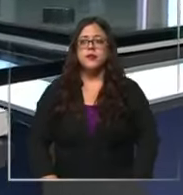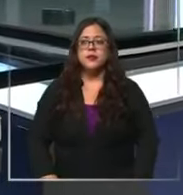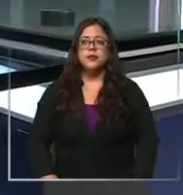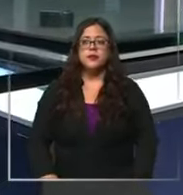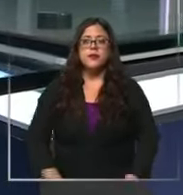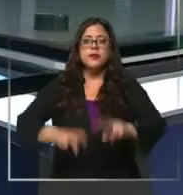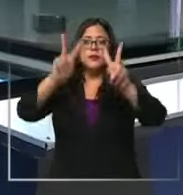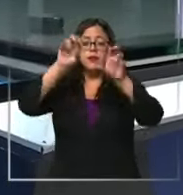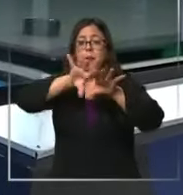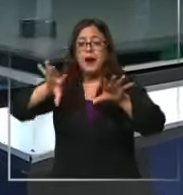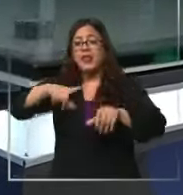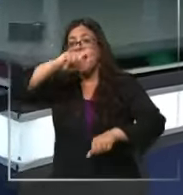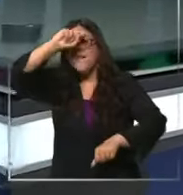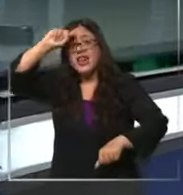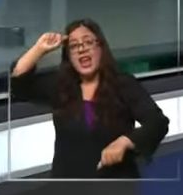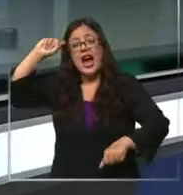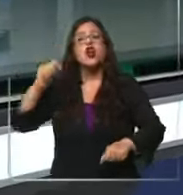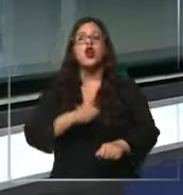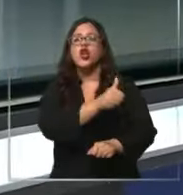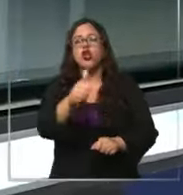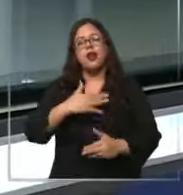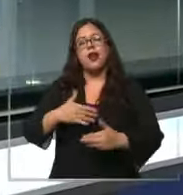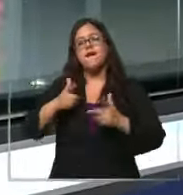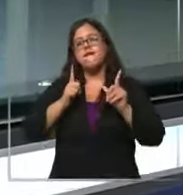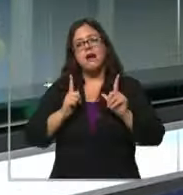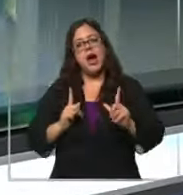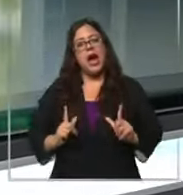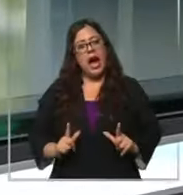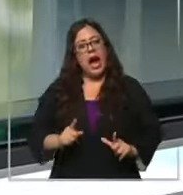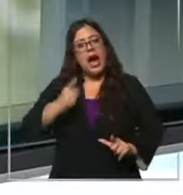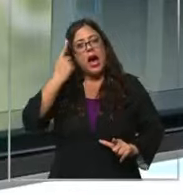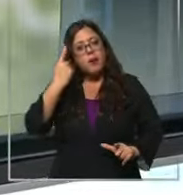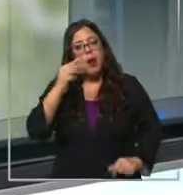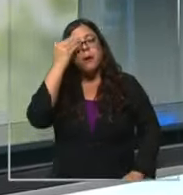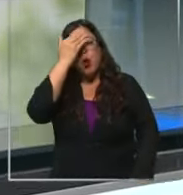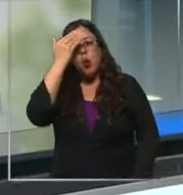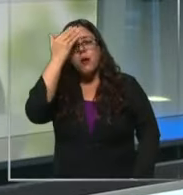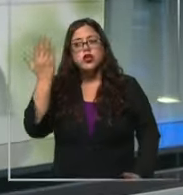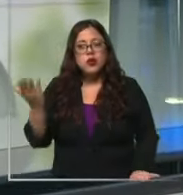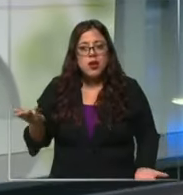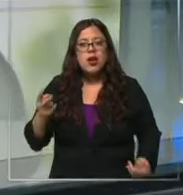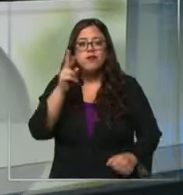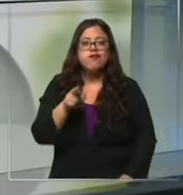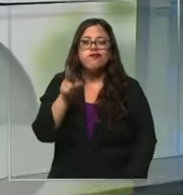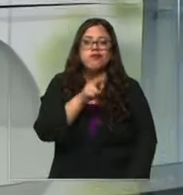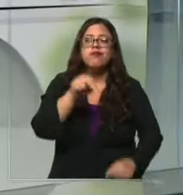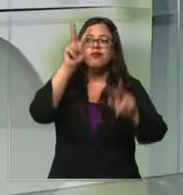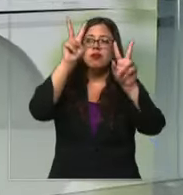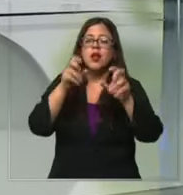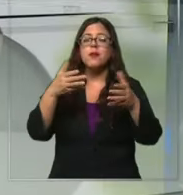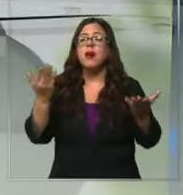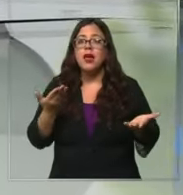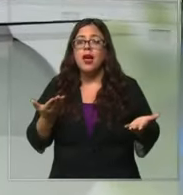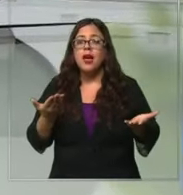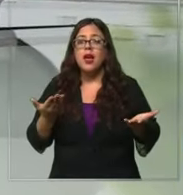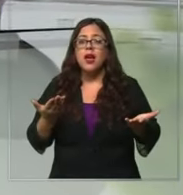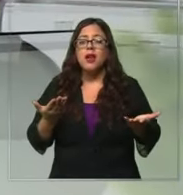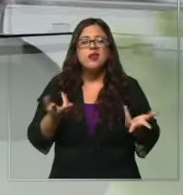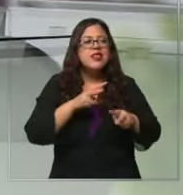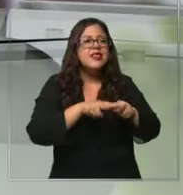Bueno, temporada de verano y todos quieren salir de vacaciones, pero una de las preocupaciones más recurrentes tiene que ver precisamente con